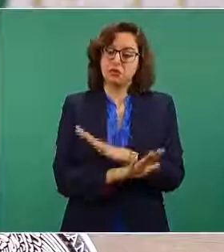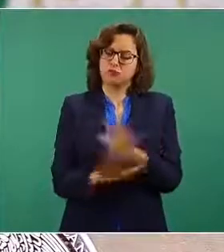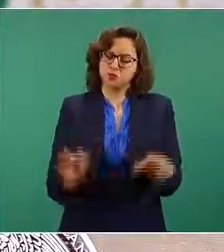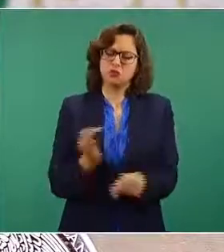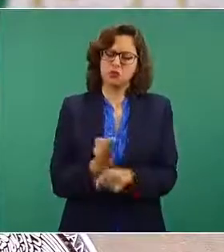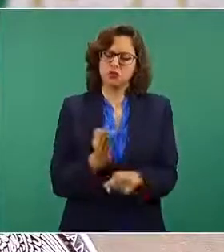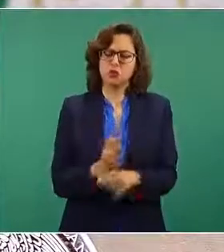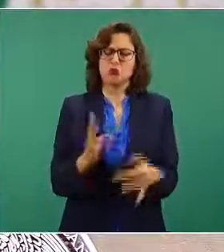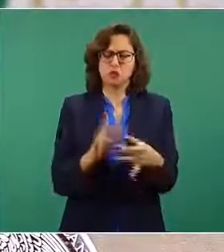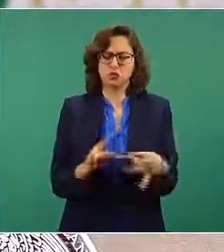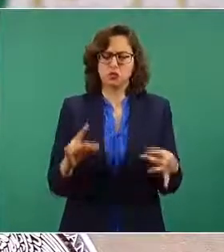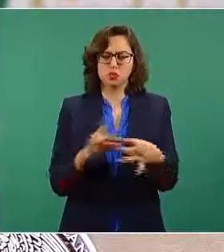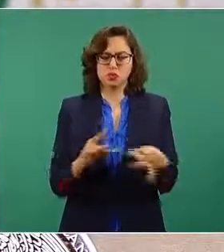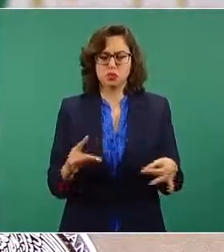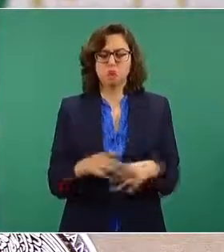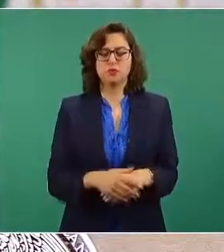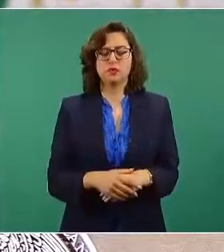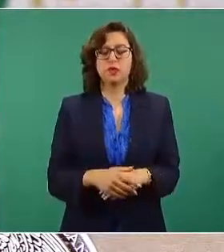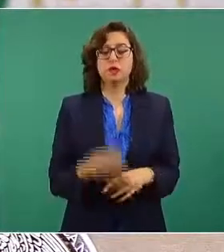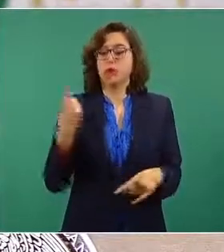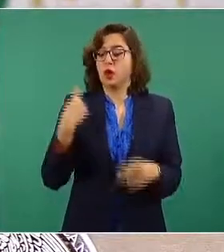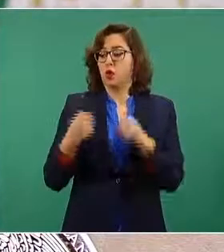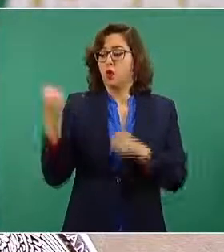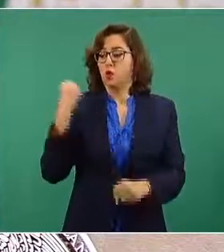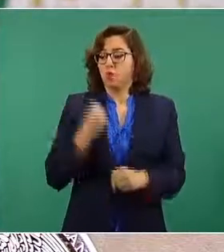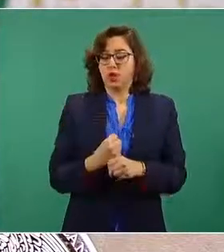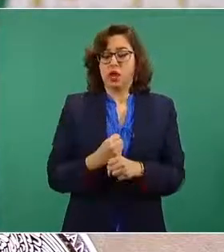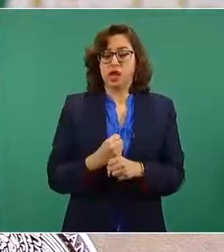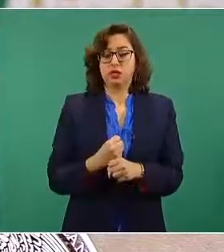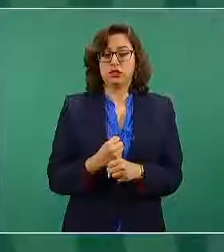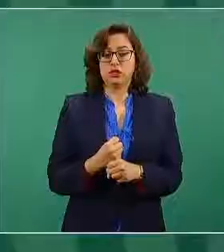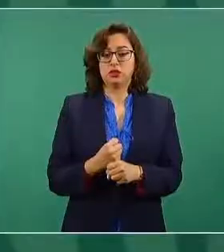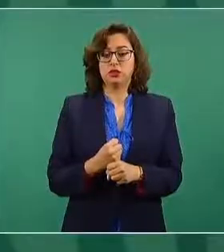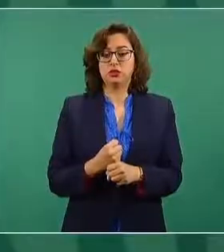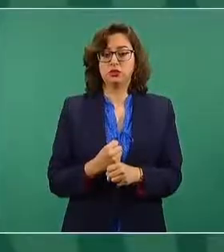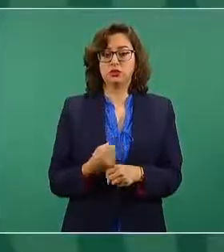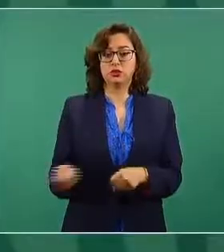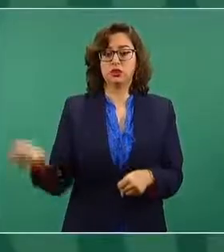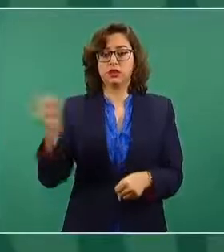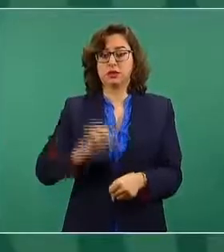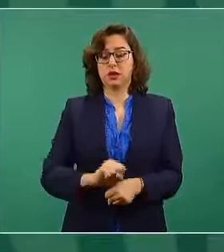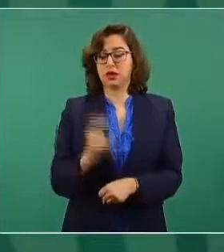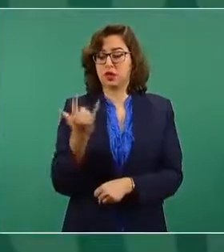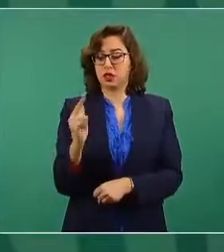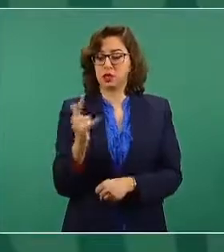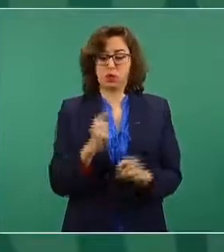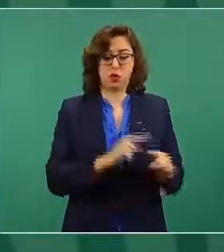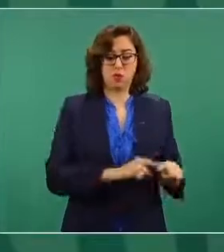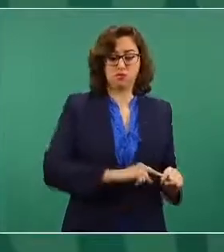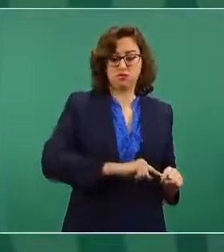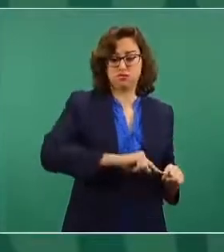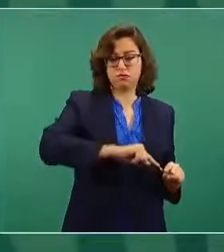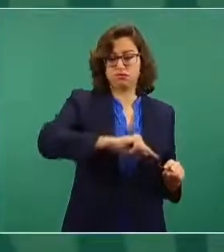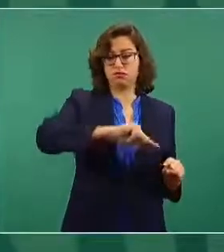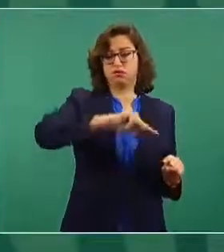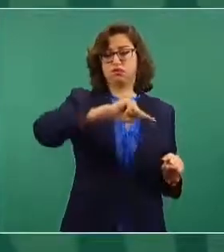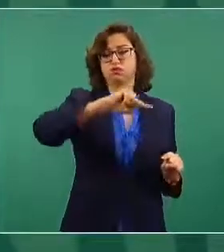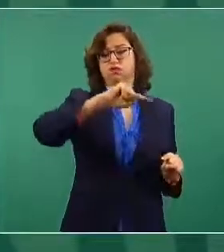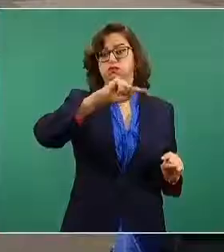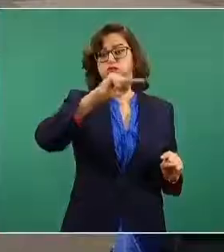punto máximo a mitad del año, exactamente en la última semana de julio, que es donde se ve la